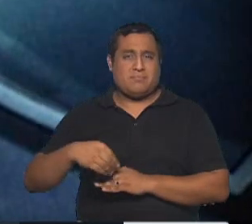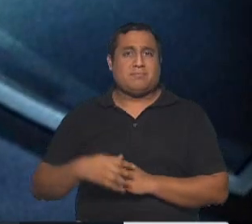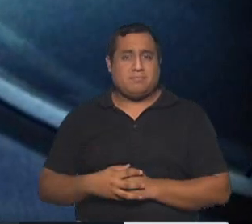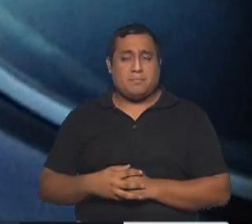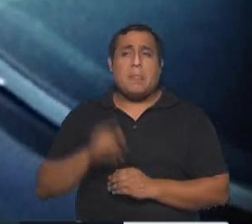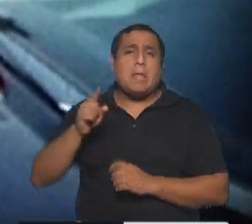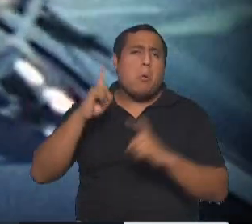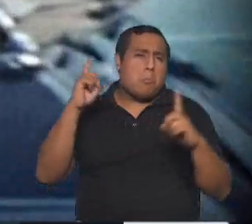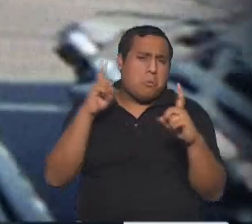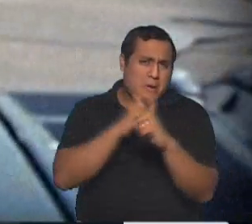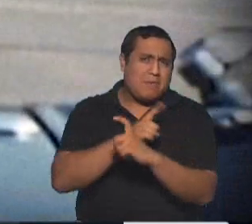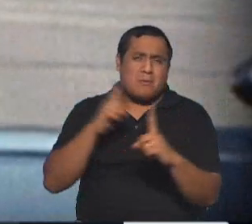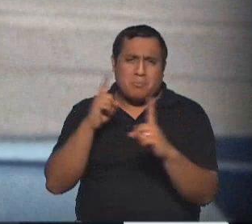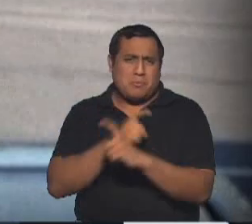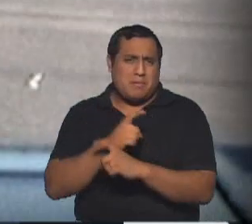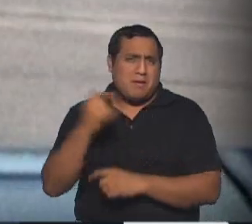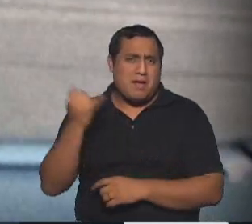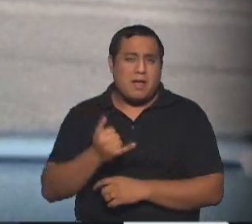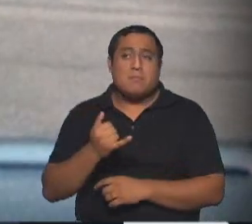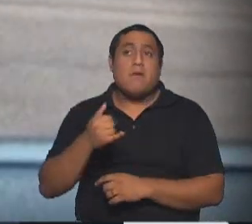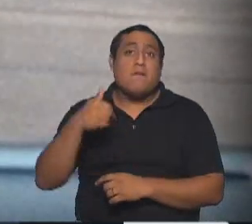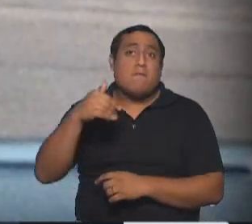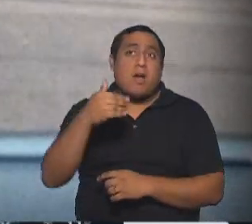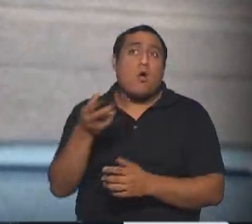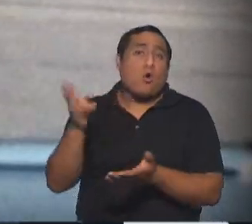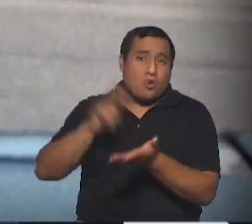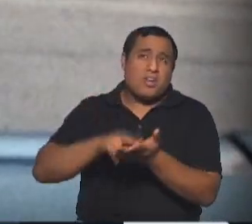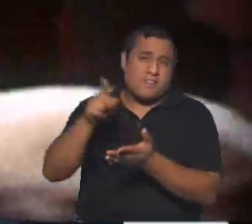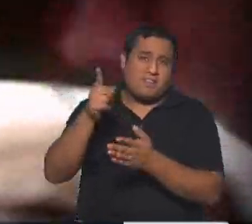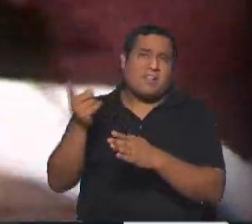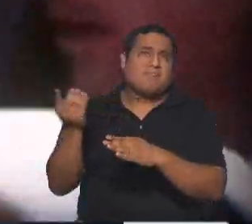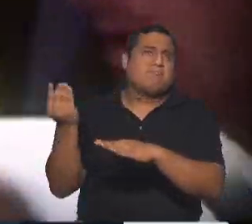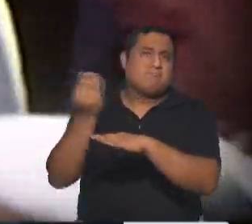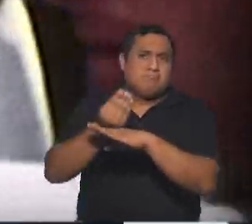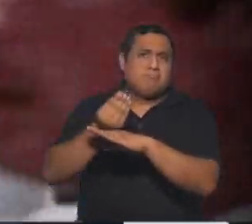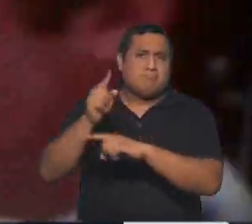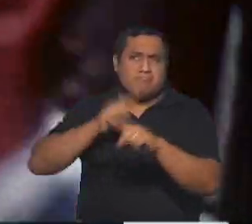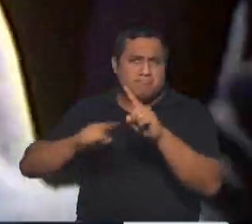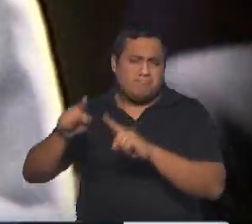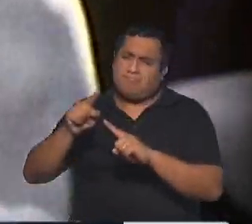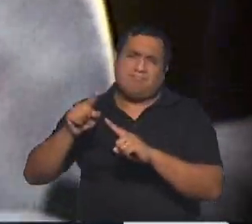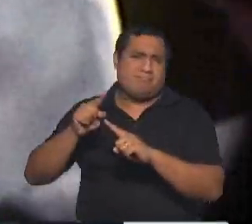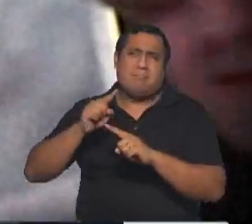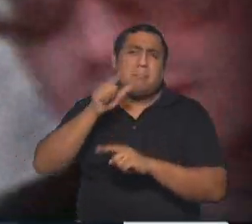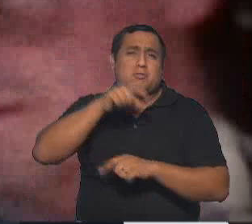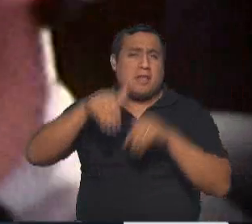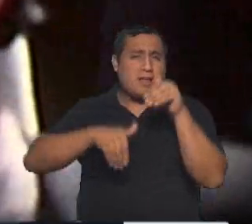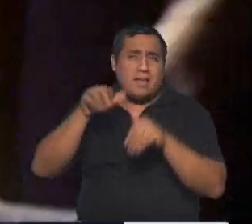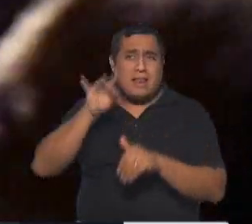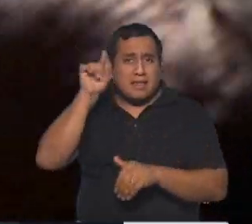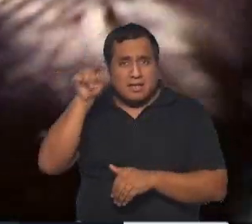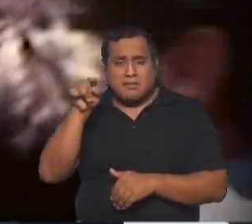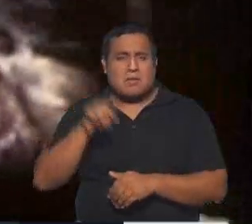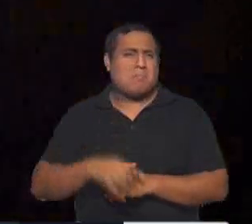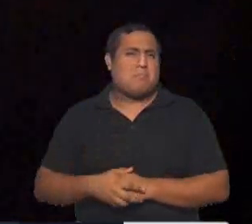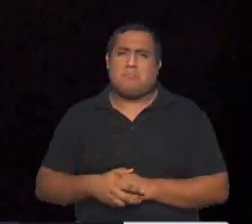tenía serias dificultades para su reelección, que parecía imposible. Había un lobby de